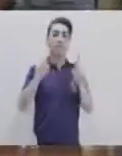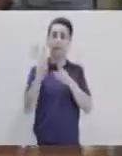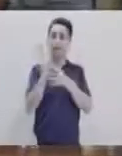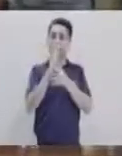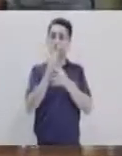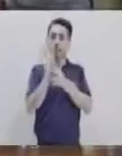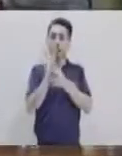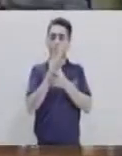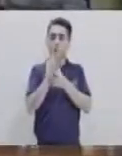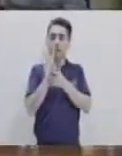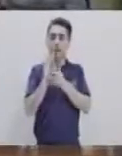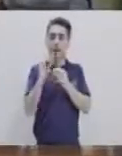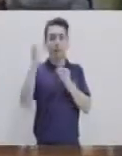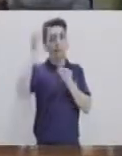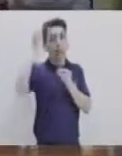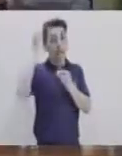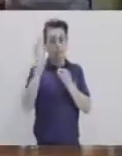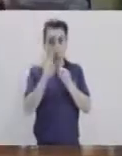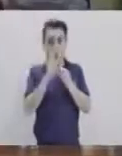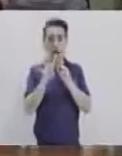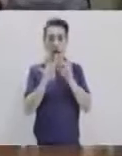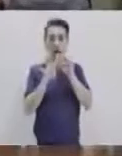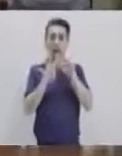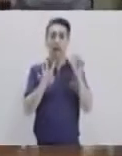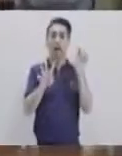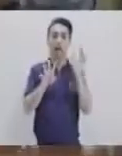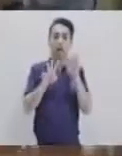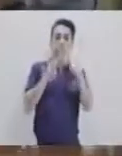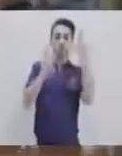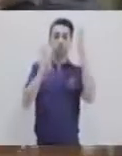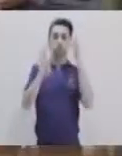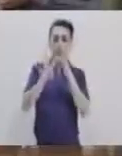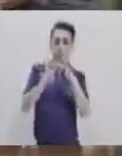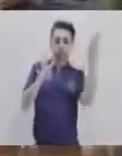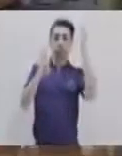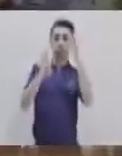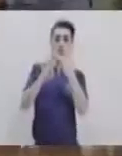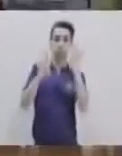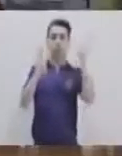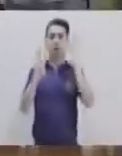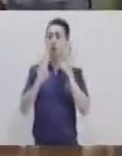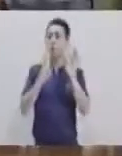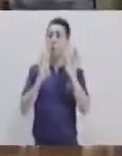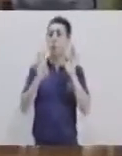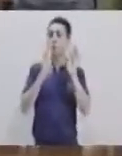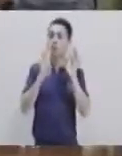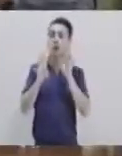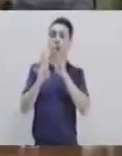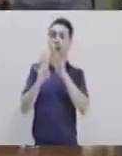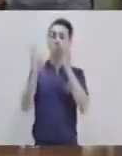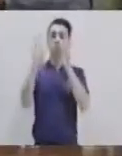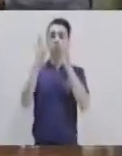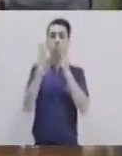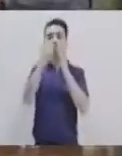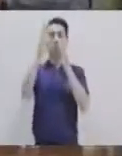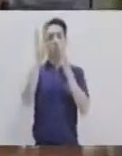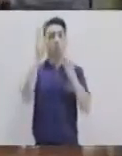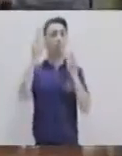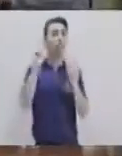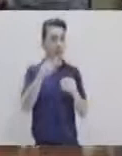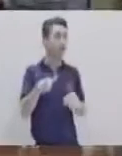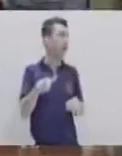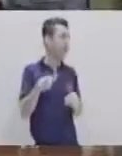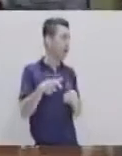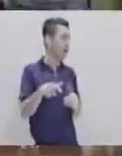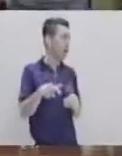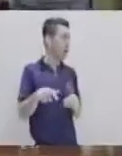que vibran según el sonido que llegue con ellos. Entonces ese movimiento es casi como